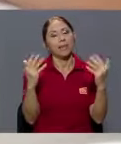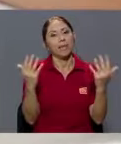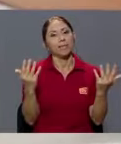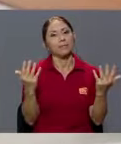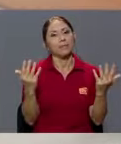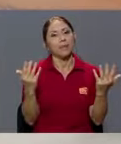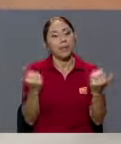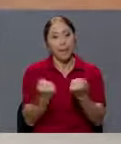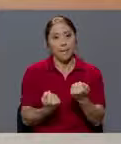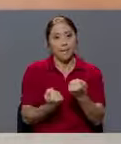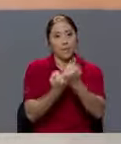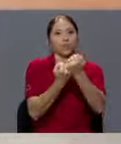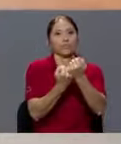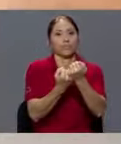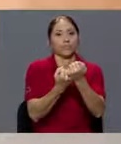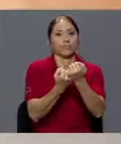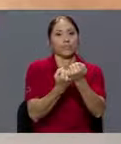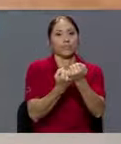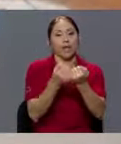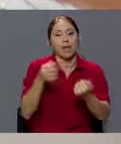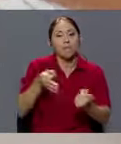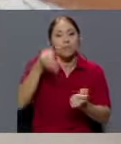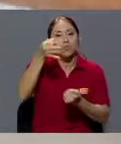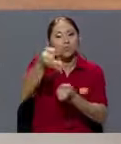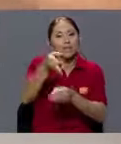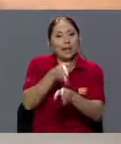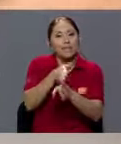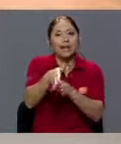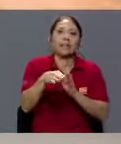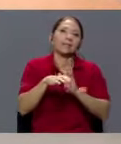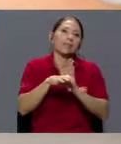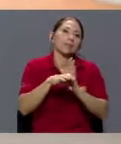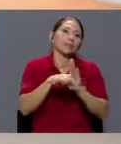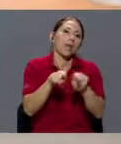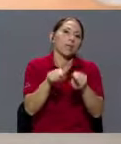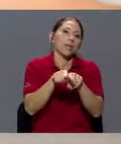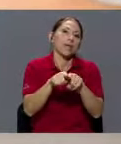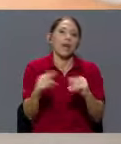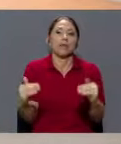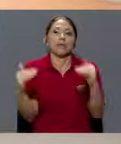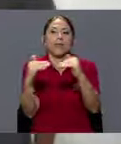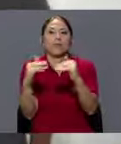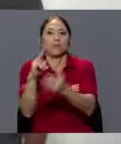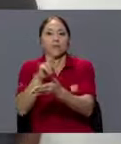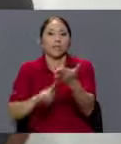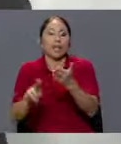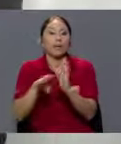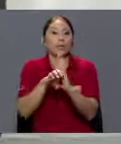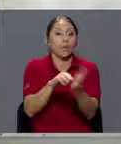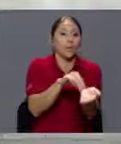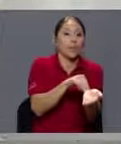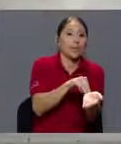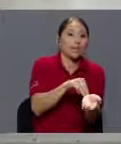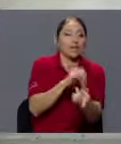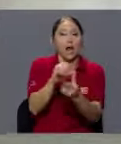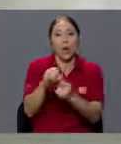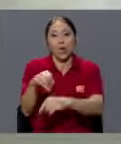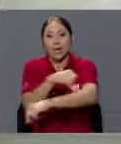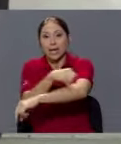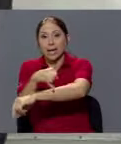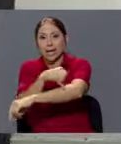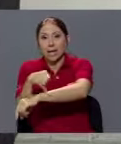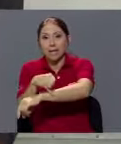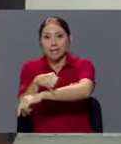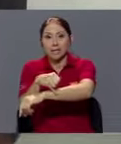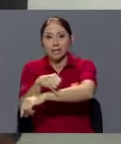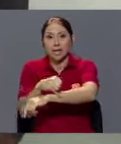de apoyo a lo que pueden ser futuras carreras, como a nivel universitario, como la medicina, las ingenierías, El contenido que se